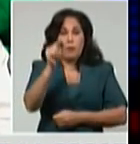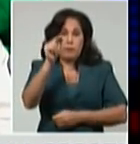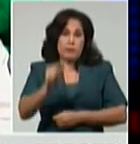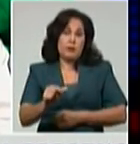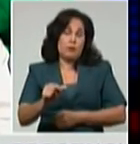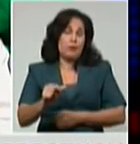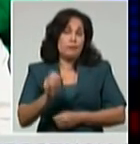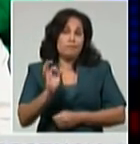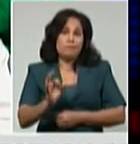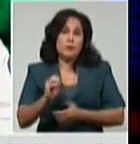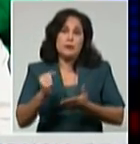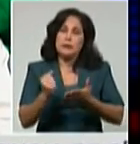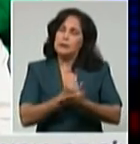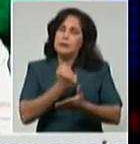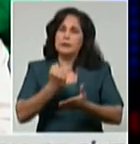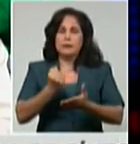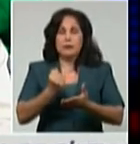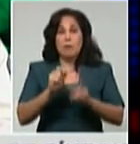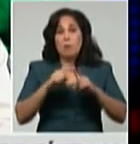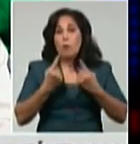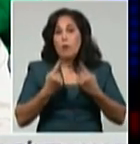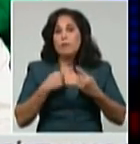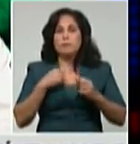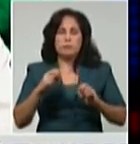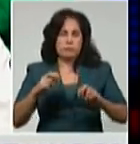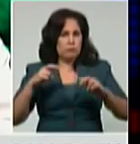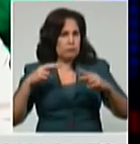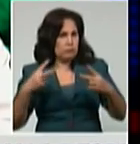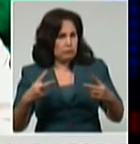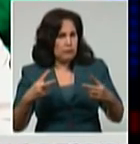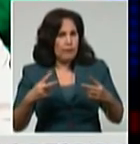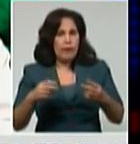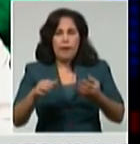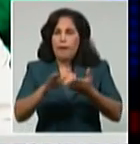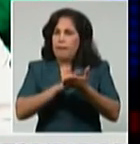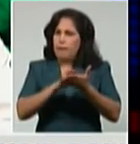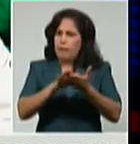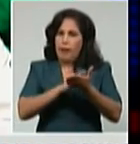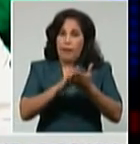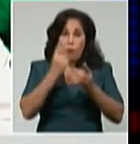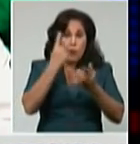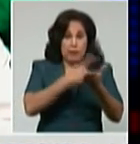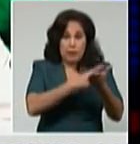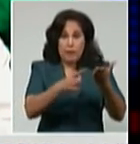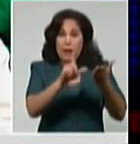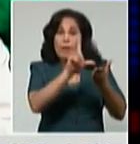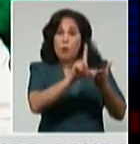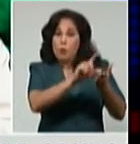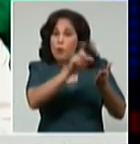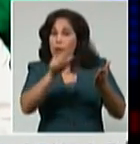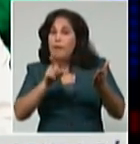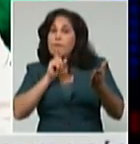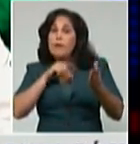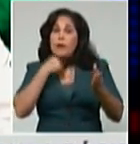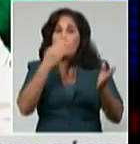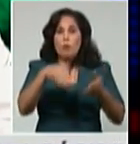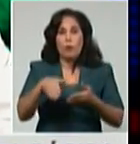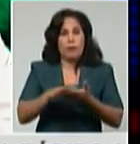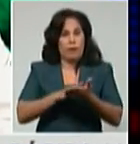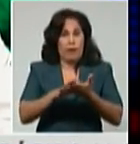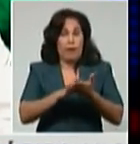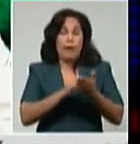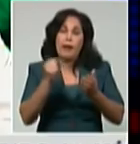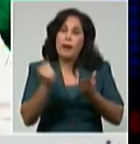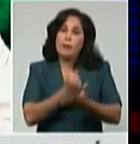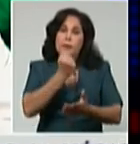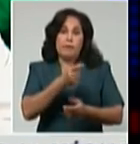semanal, porque, reitero, no habíamos tenido en toda la semana ningún fallecido, hoy tuvimos uno